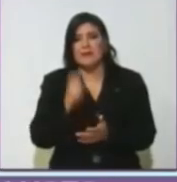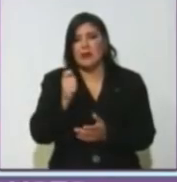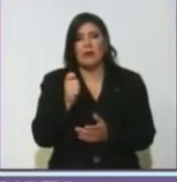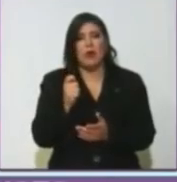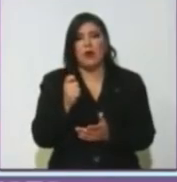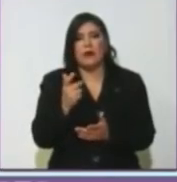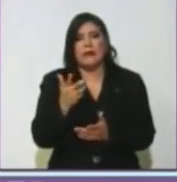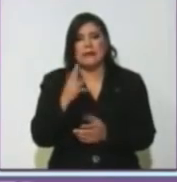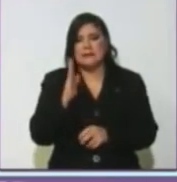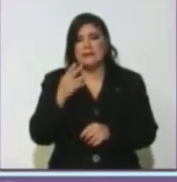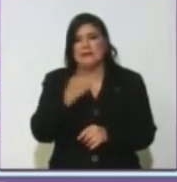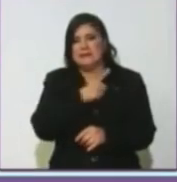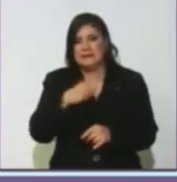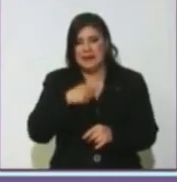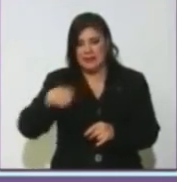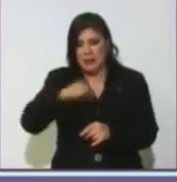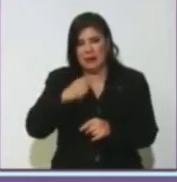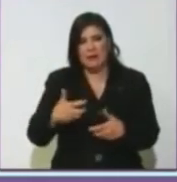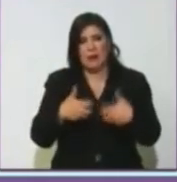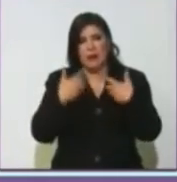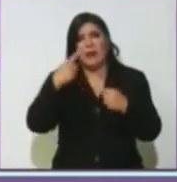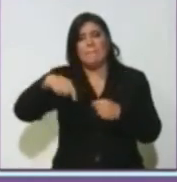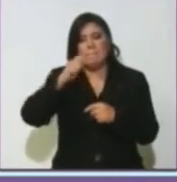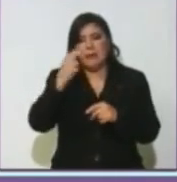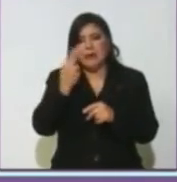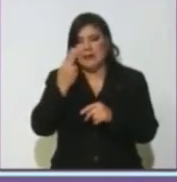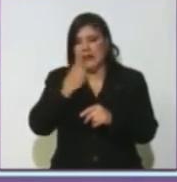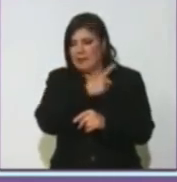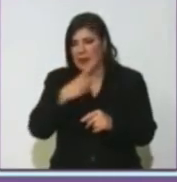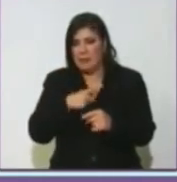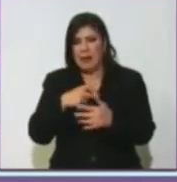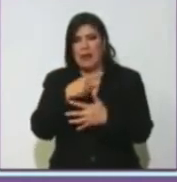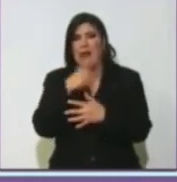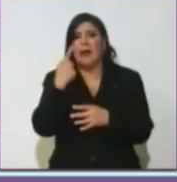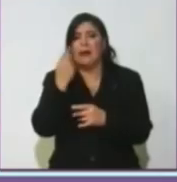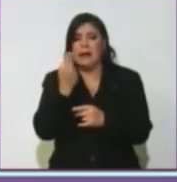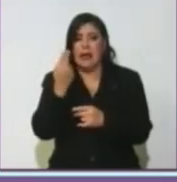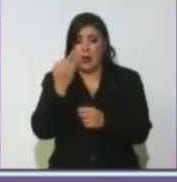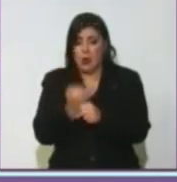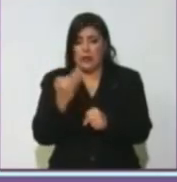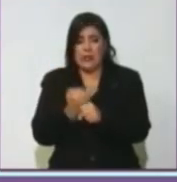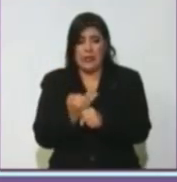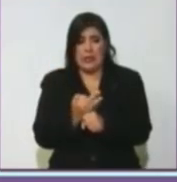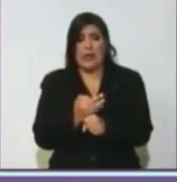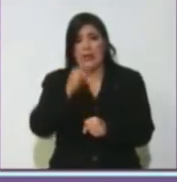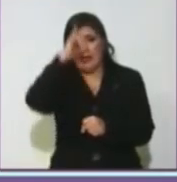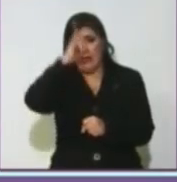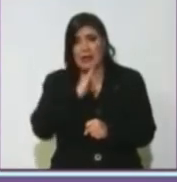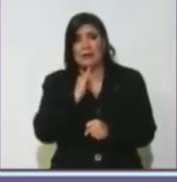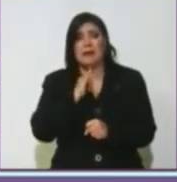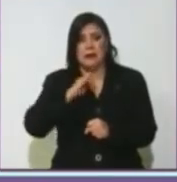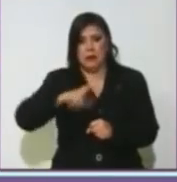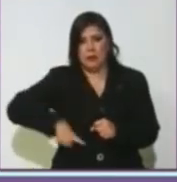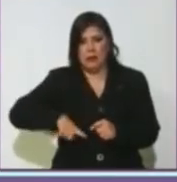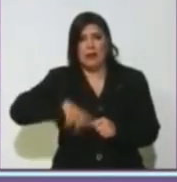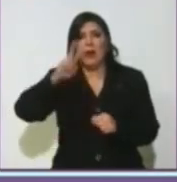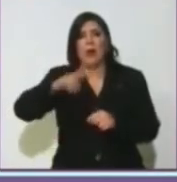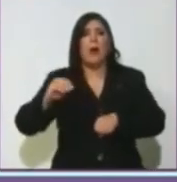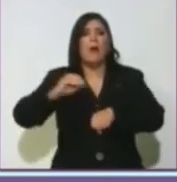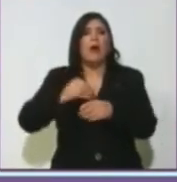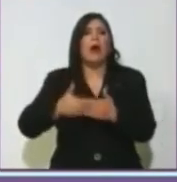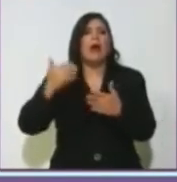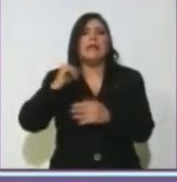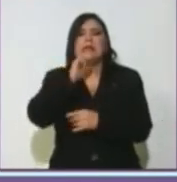y tenemos que ir atrás de aquellos incluyendo al actual jefe de gobierno por no haberlo aplicado en